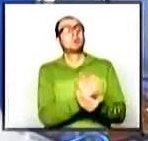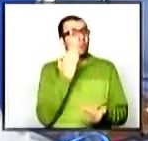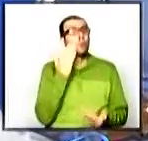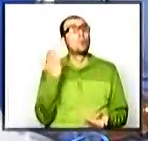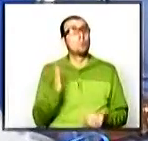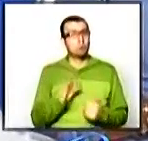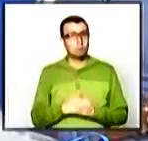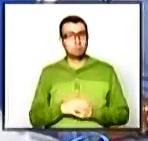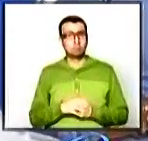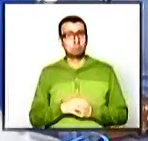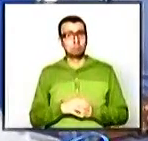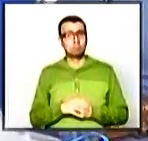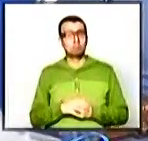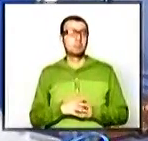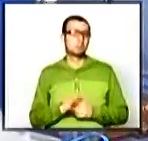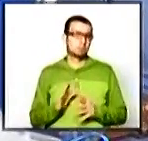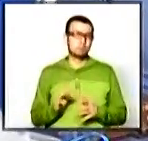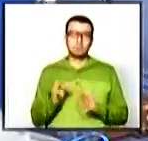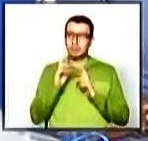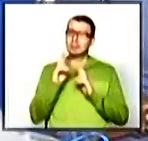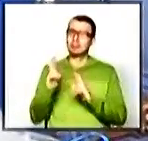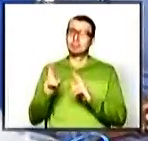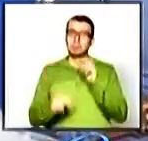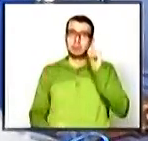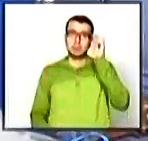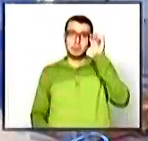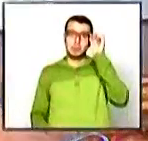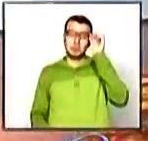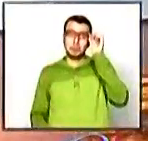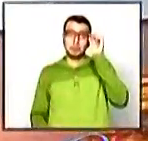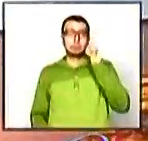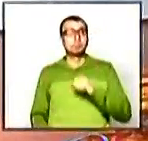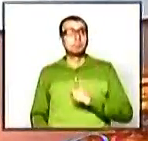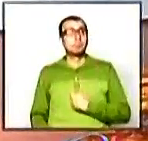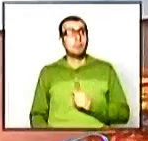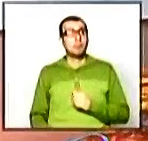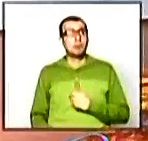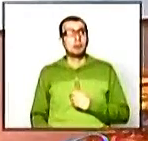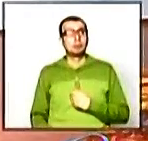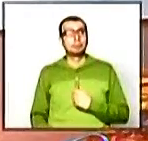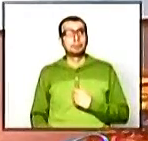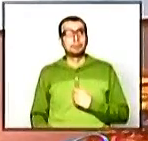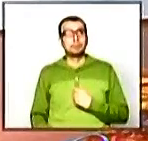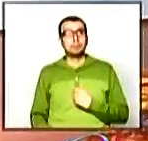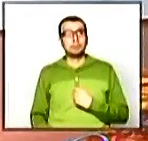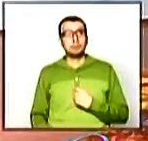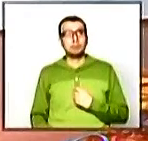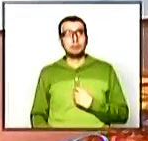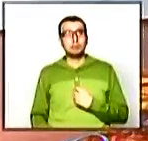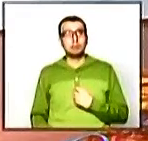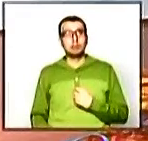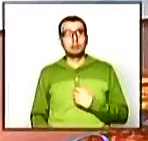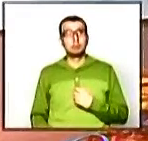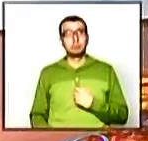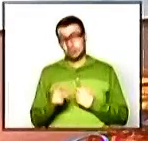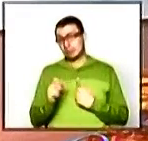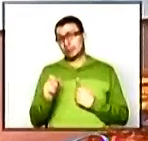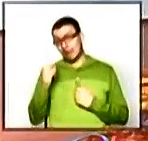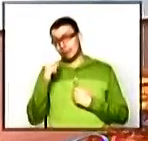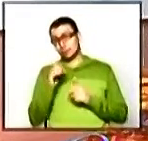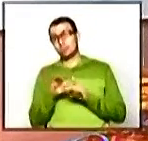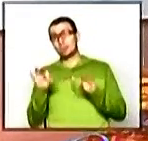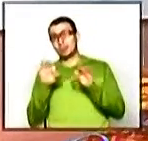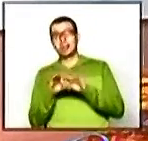quiropraxia? Bueno, es muy importante y volvemos, incluso vamos a tocar un tema que tocamos ahorita en la